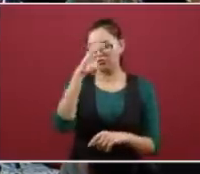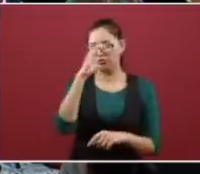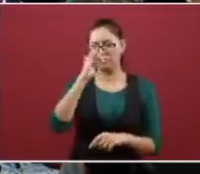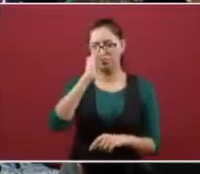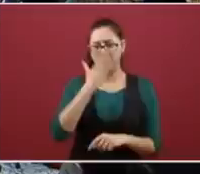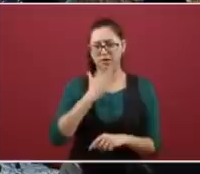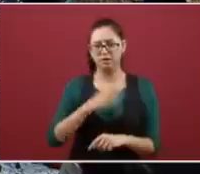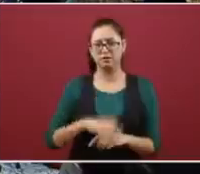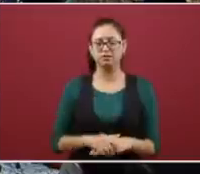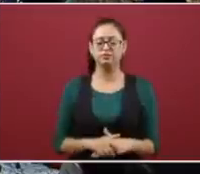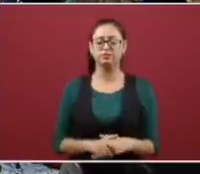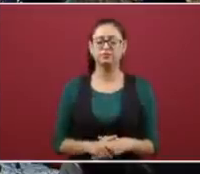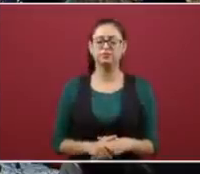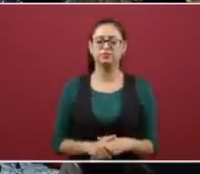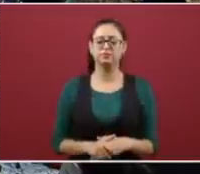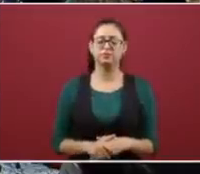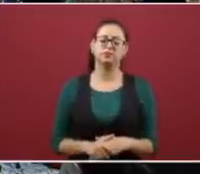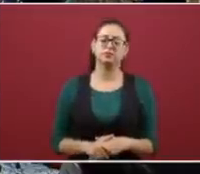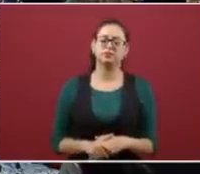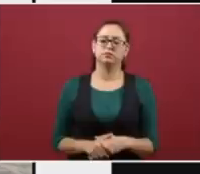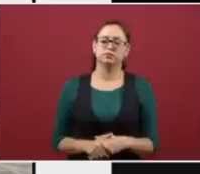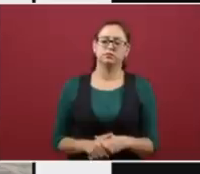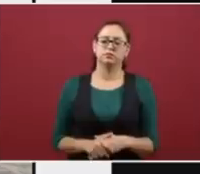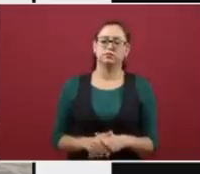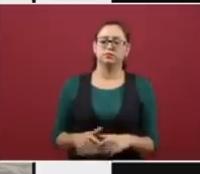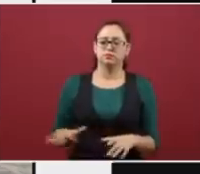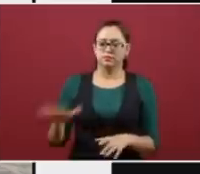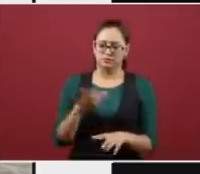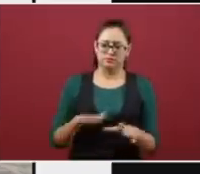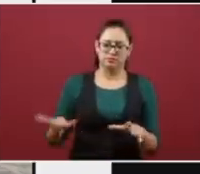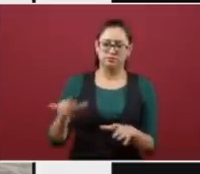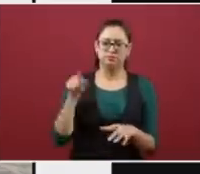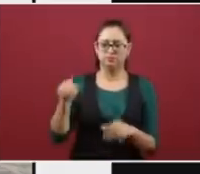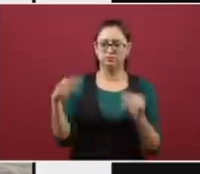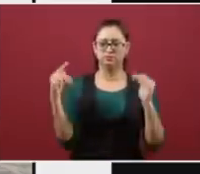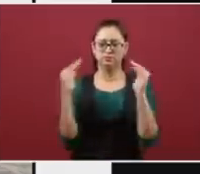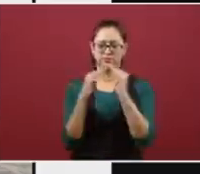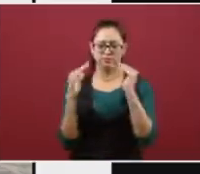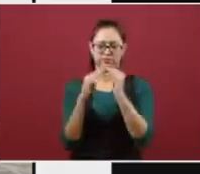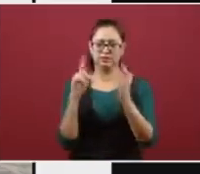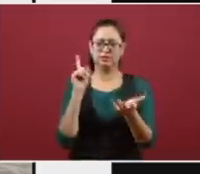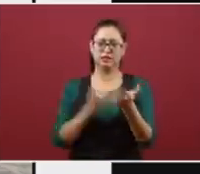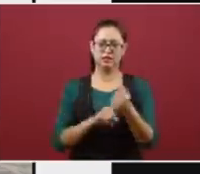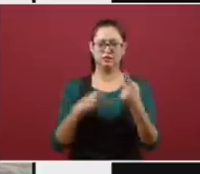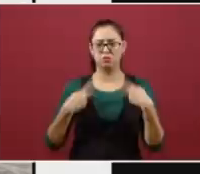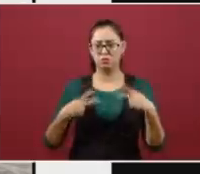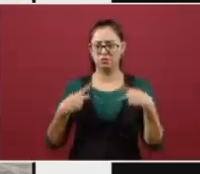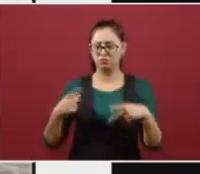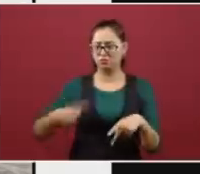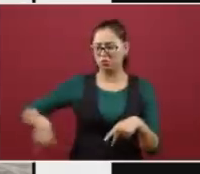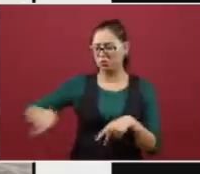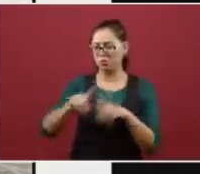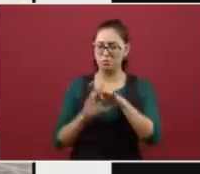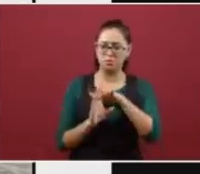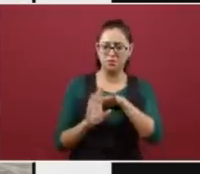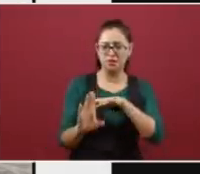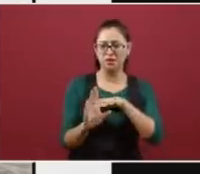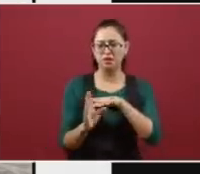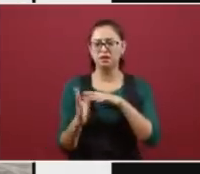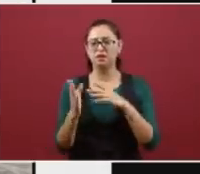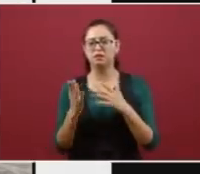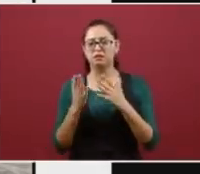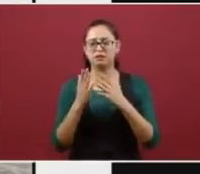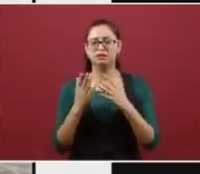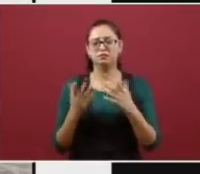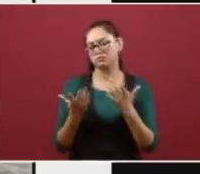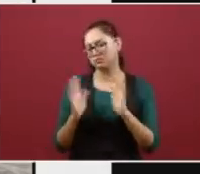el área donde se localizaron la casa donde estaban los indocumentados que fueron